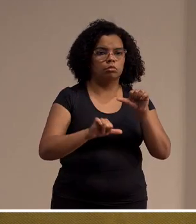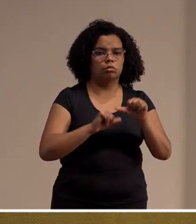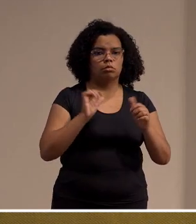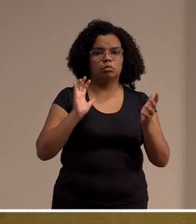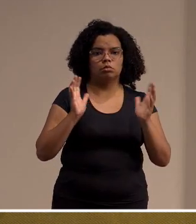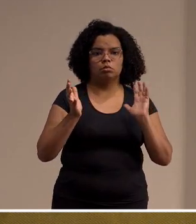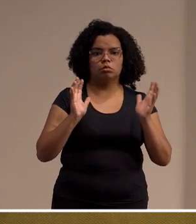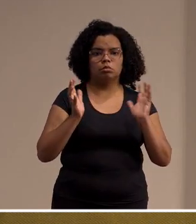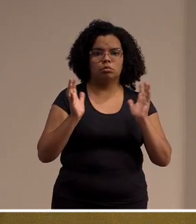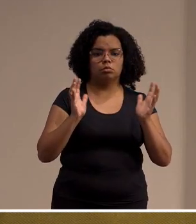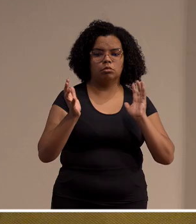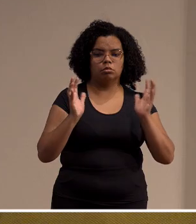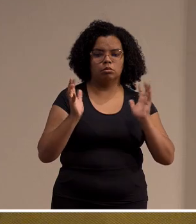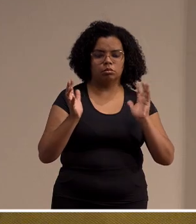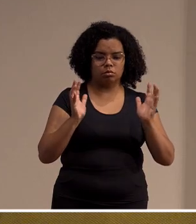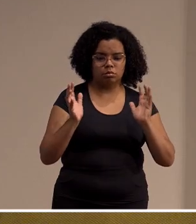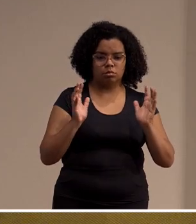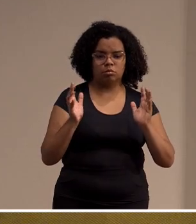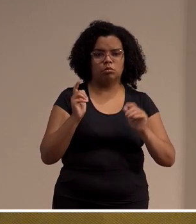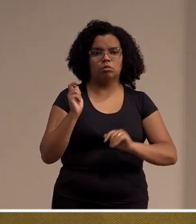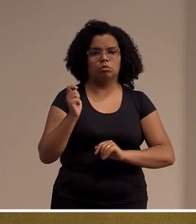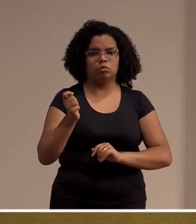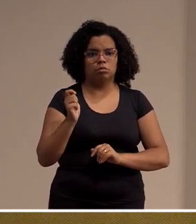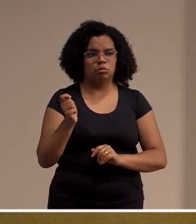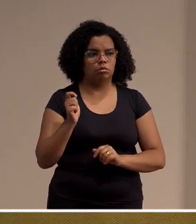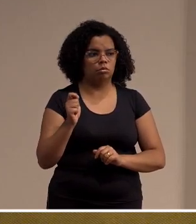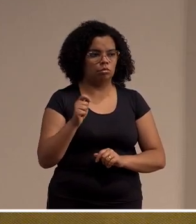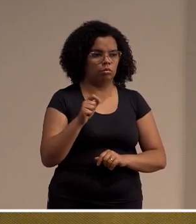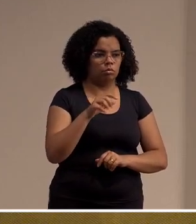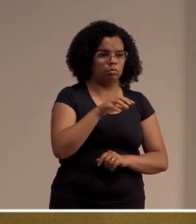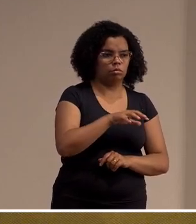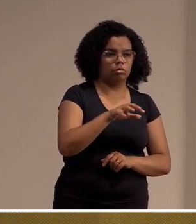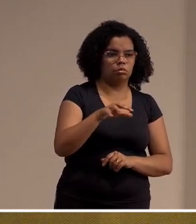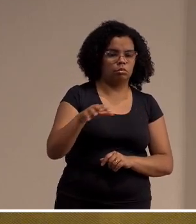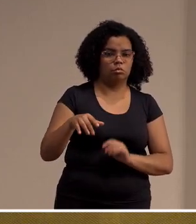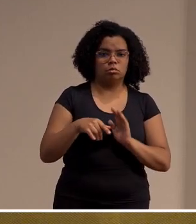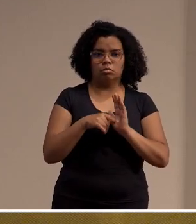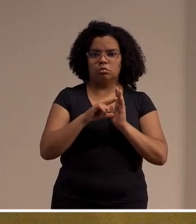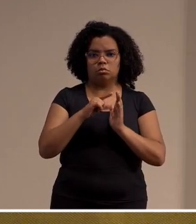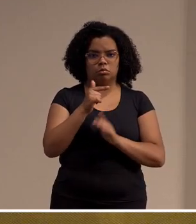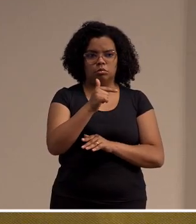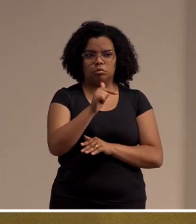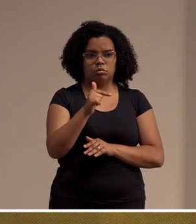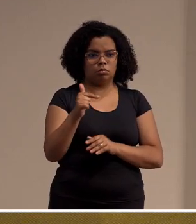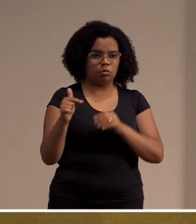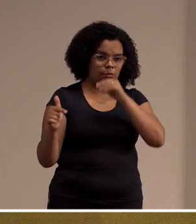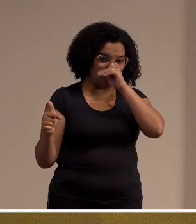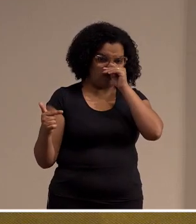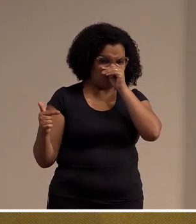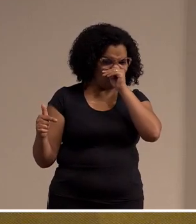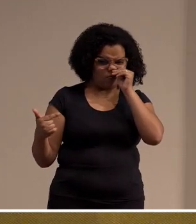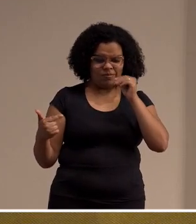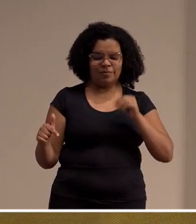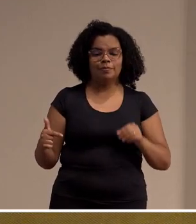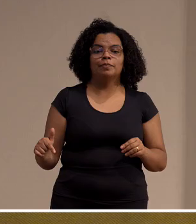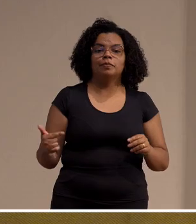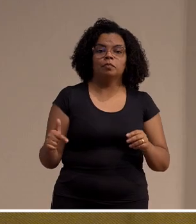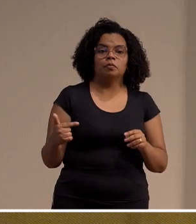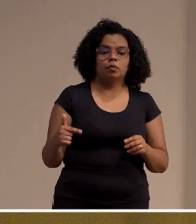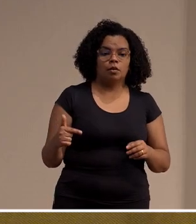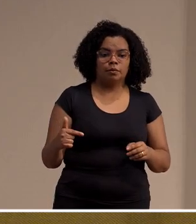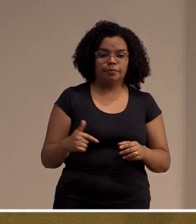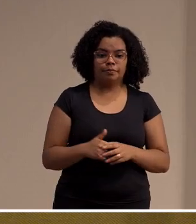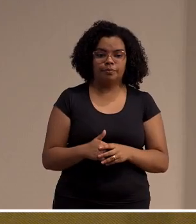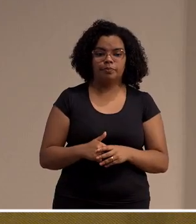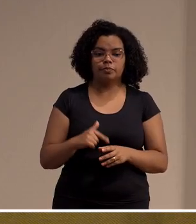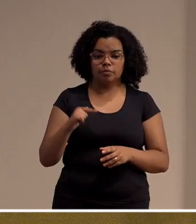o dengue se extendió pela Argentina a regiones que previamente no tenían enfermedad. Entonces sí, ese es un